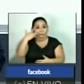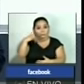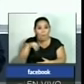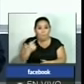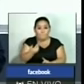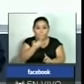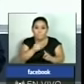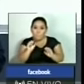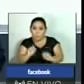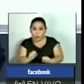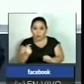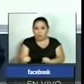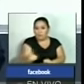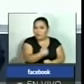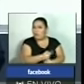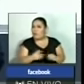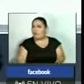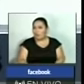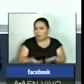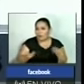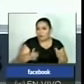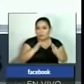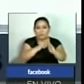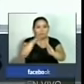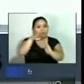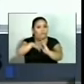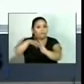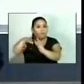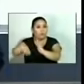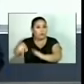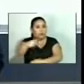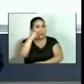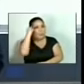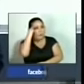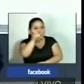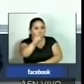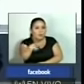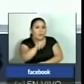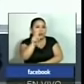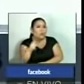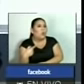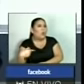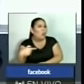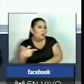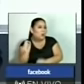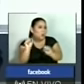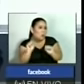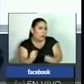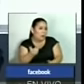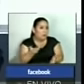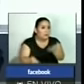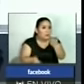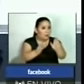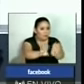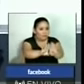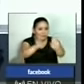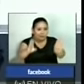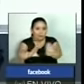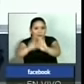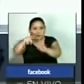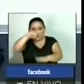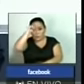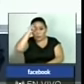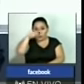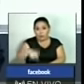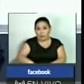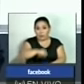para lograr que la mayor parte de la población se quede en su casa. Y si usted se está preguntando cuándo se podrían reanudar las actividades económicas en el